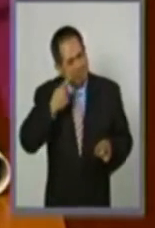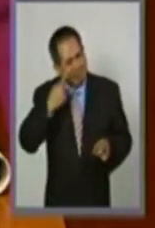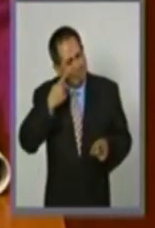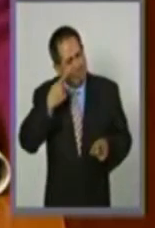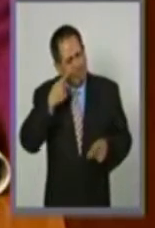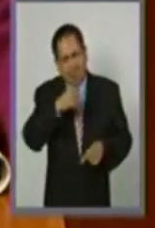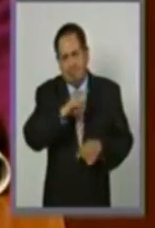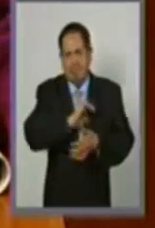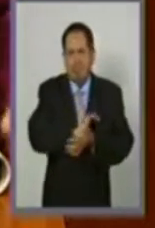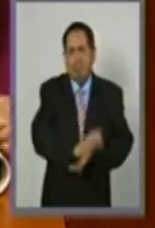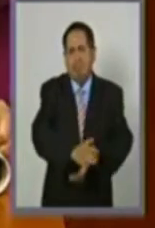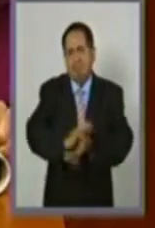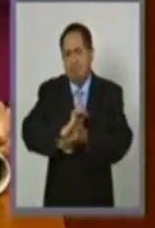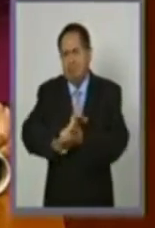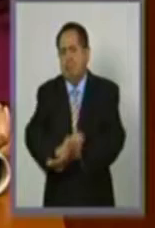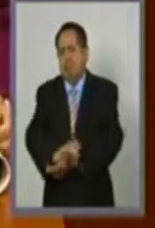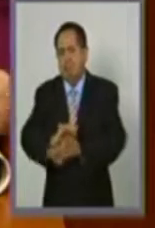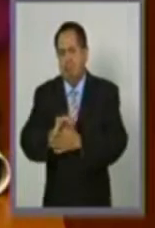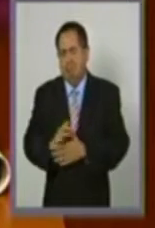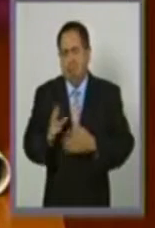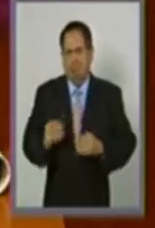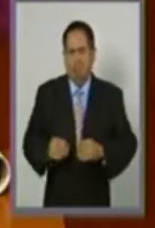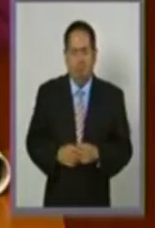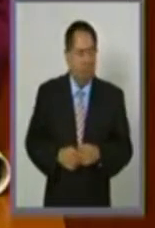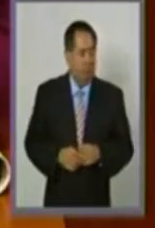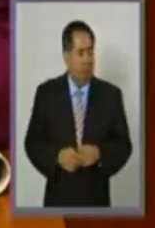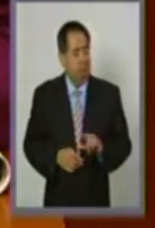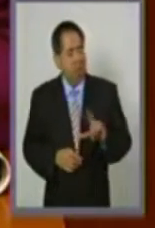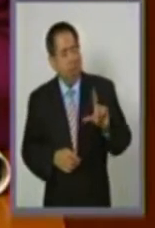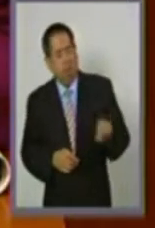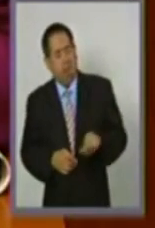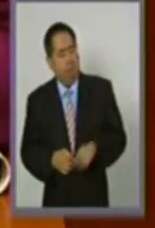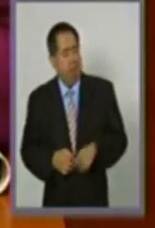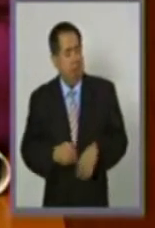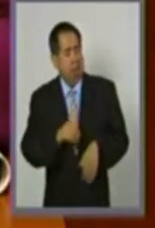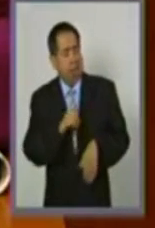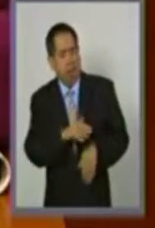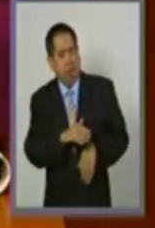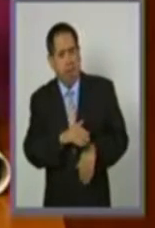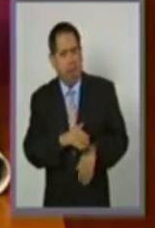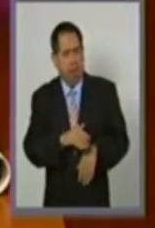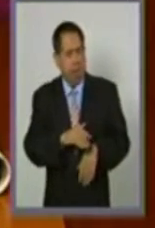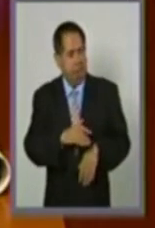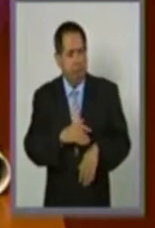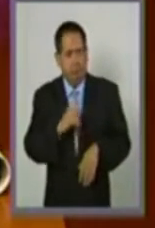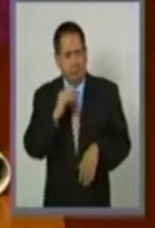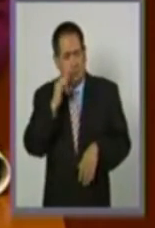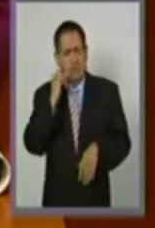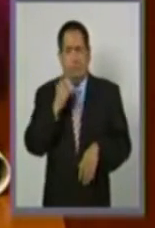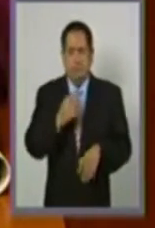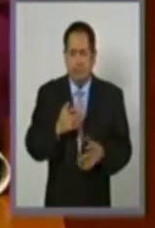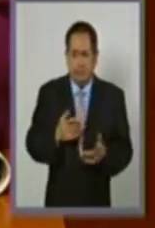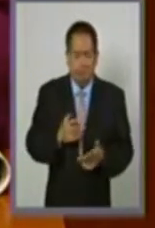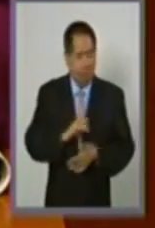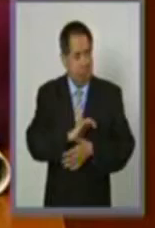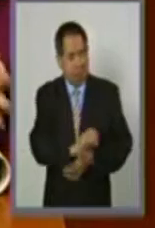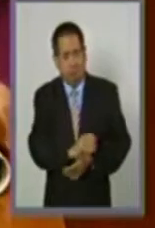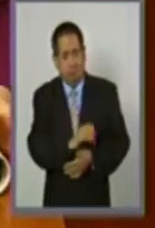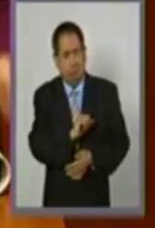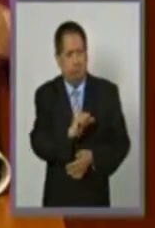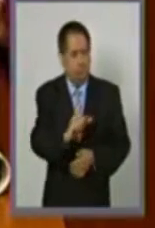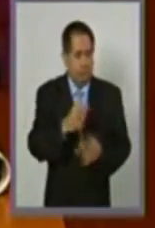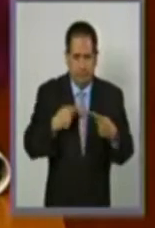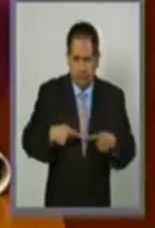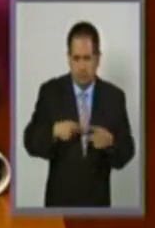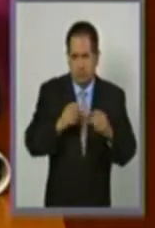consiste en dar trato desfavorable o en despreciar, en un desprecio inmerecido a una persona o a un